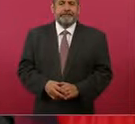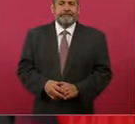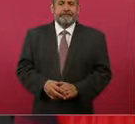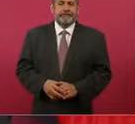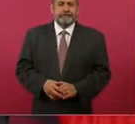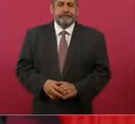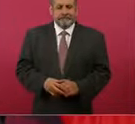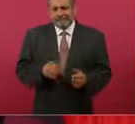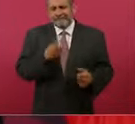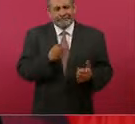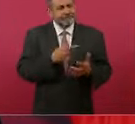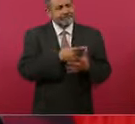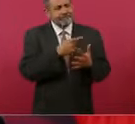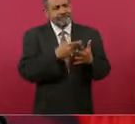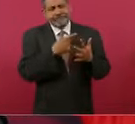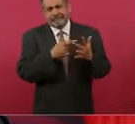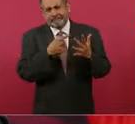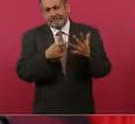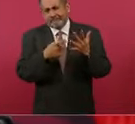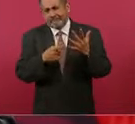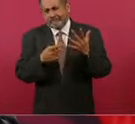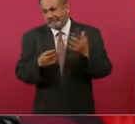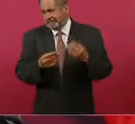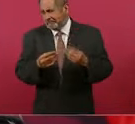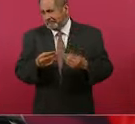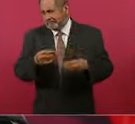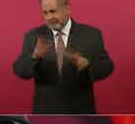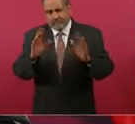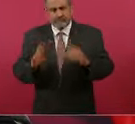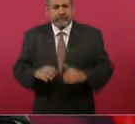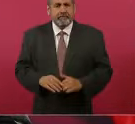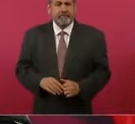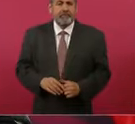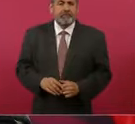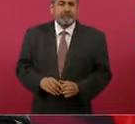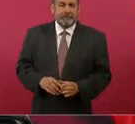Y así, muchísimas cosas. Entonces,